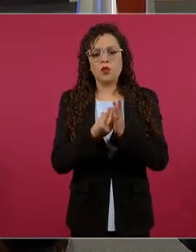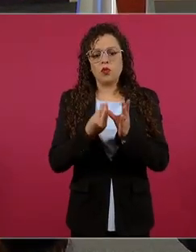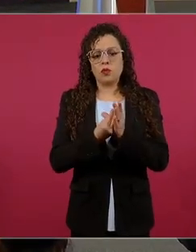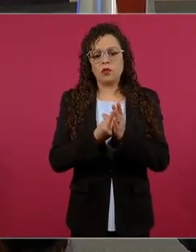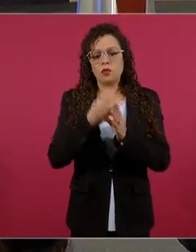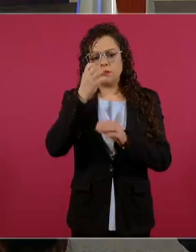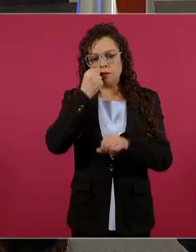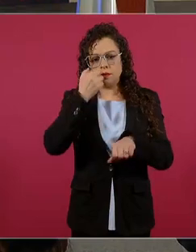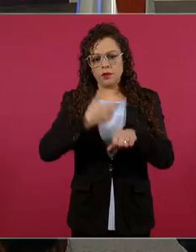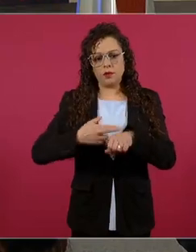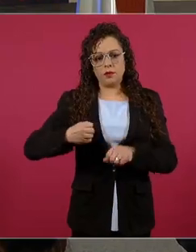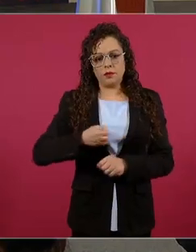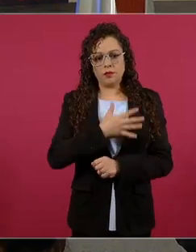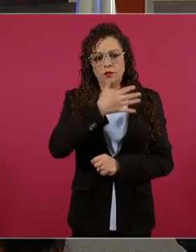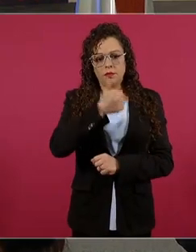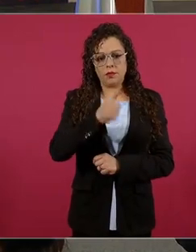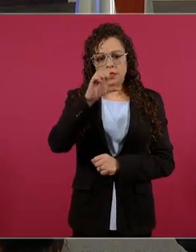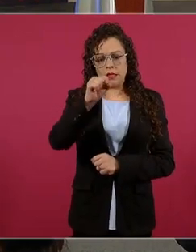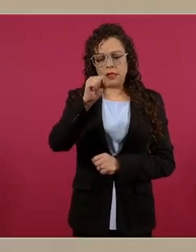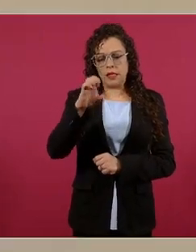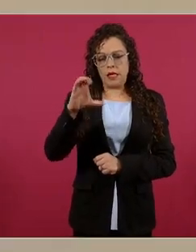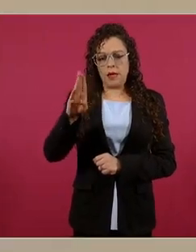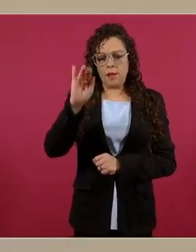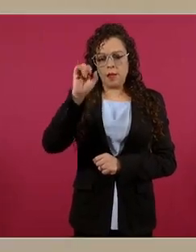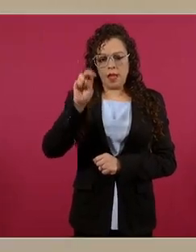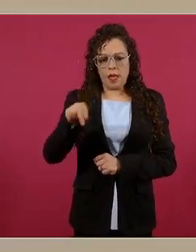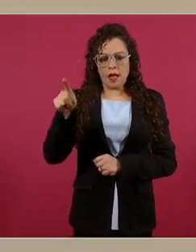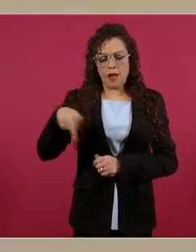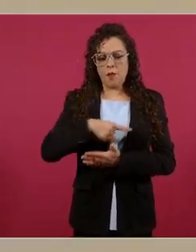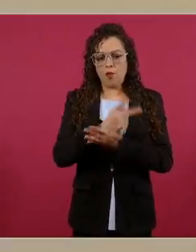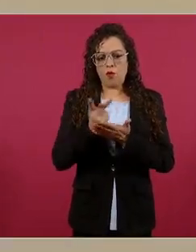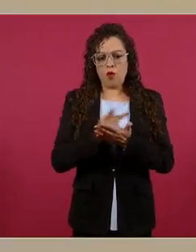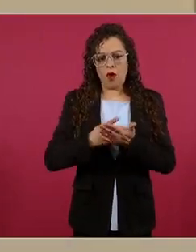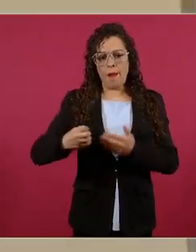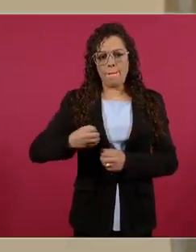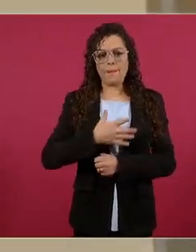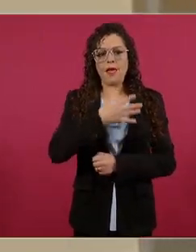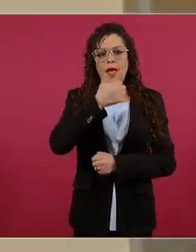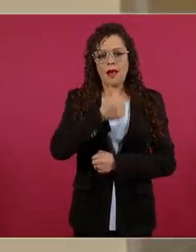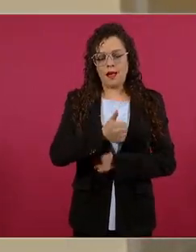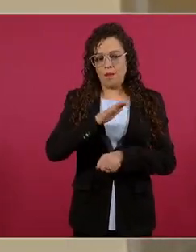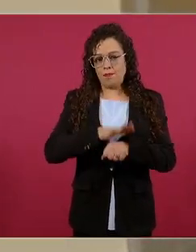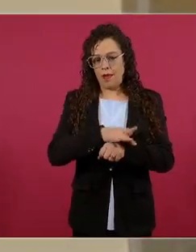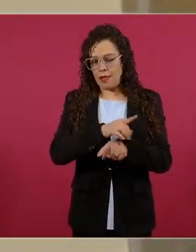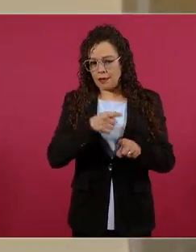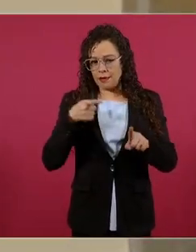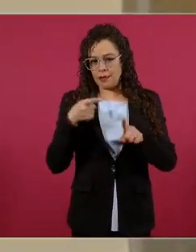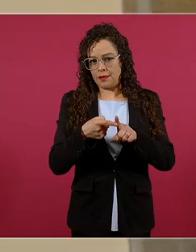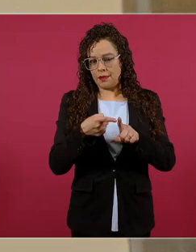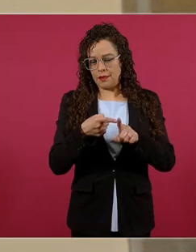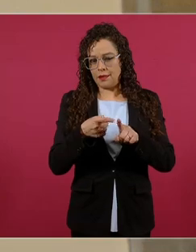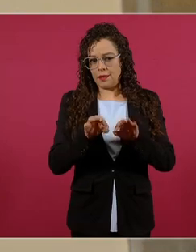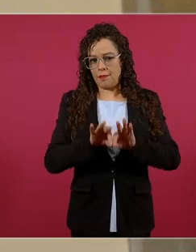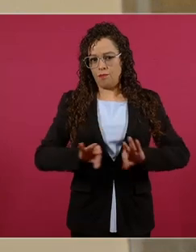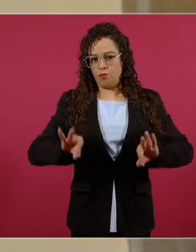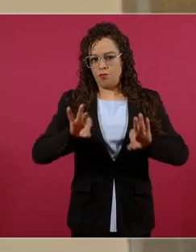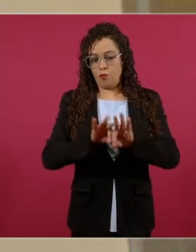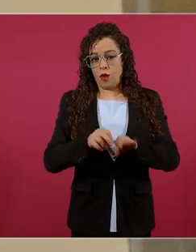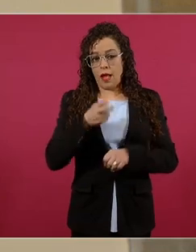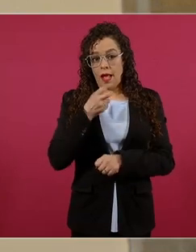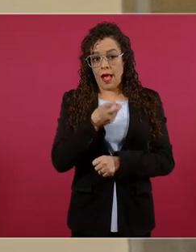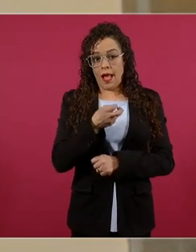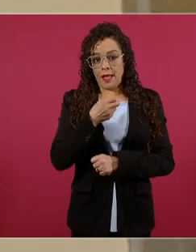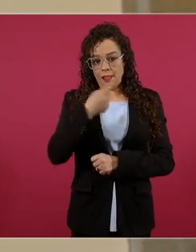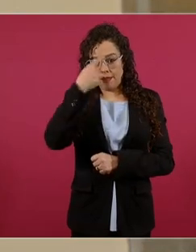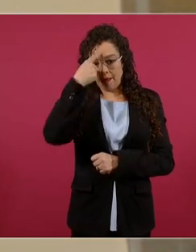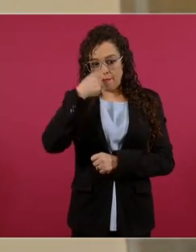Secretaría de Bienestar, en particular con la Coordinación de Programas para el Bienestar, que fueron nuestra base, nuestro sustento